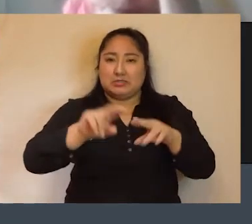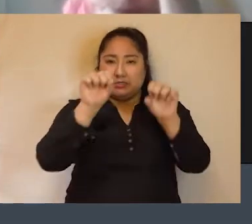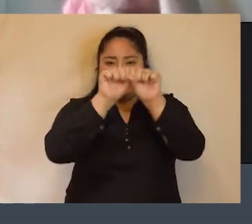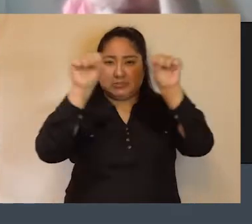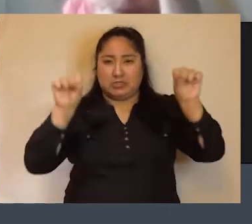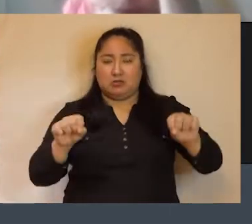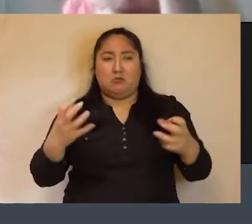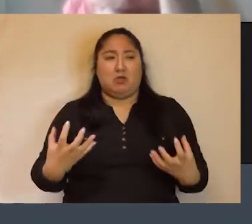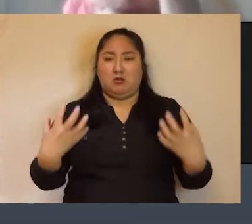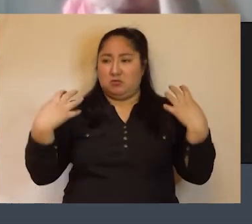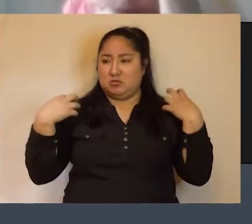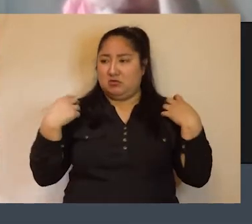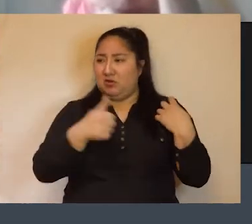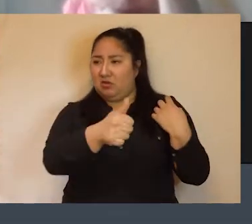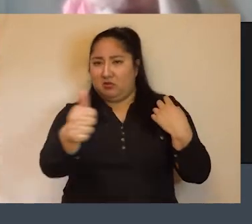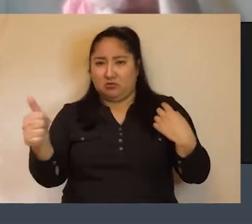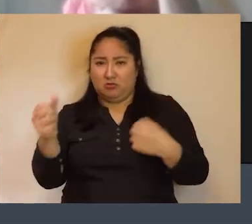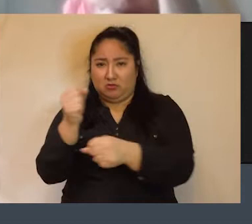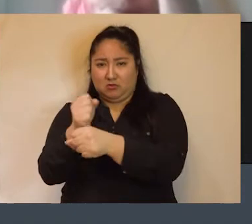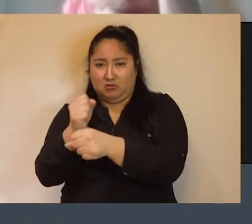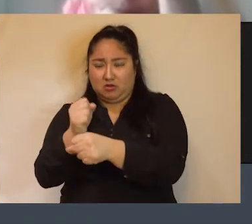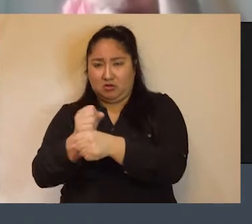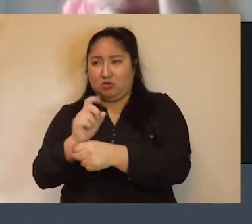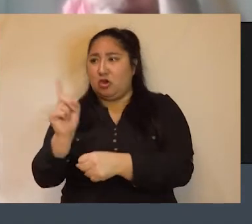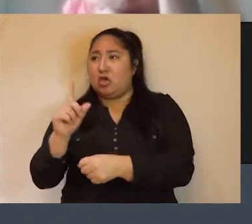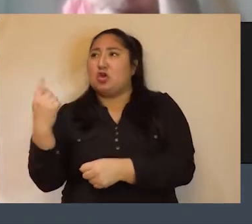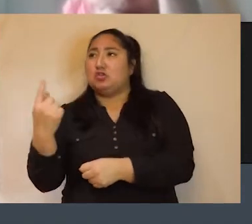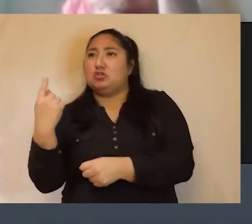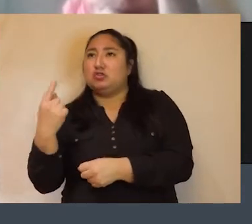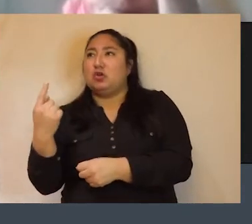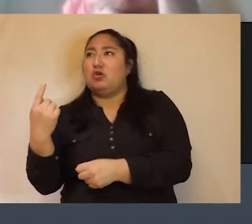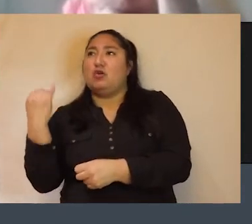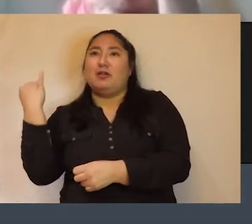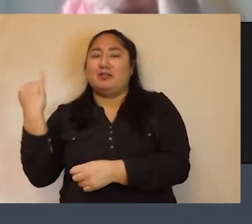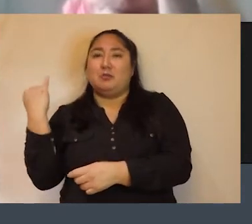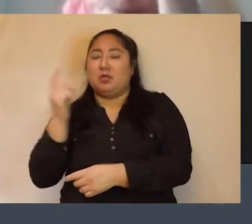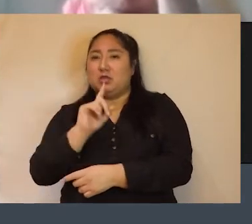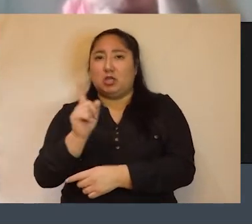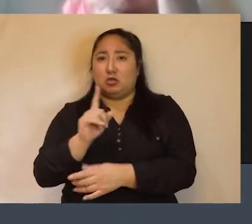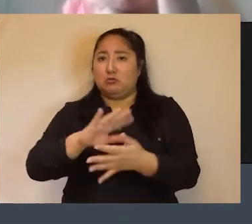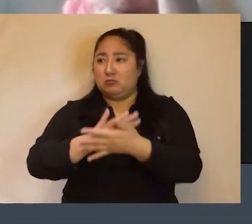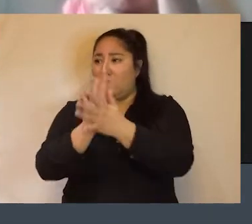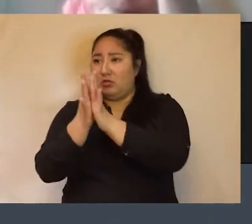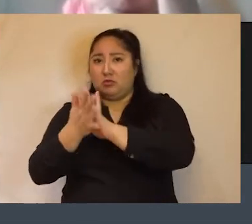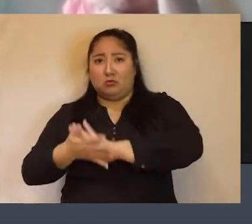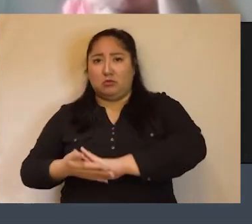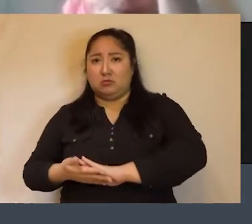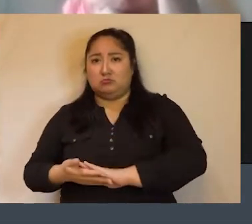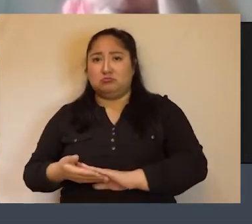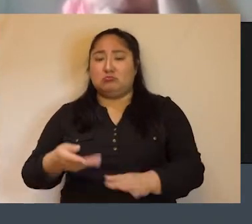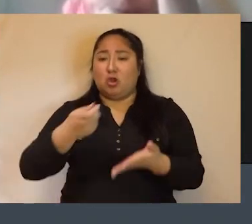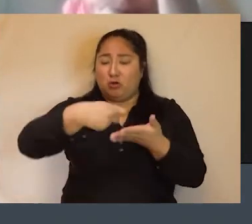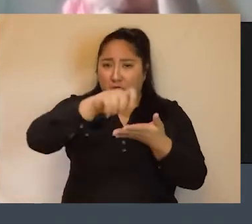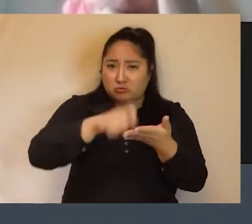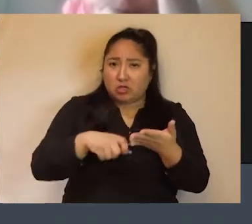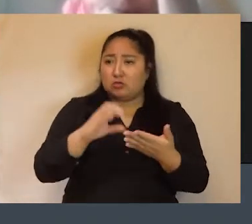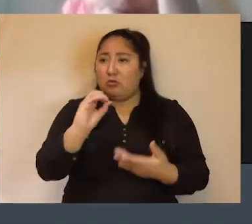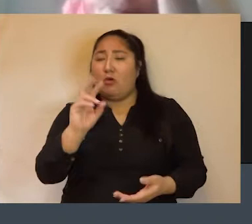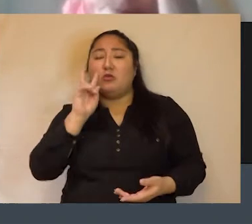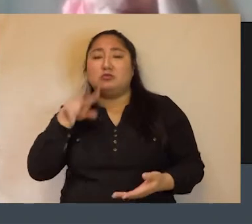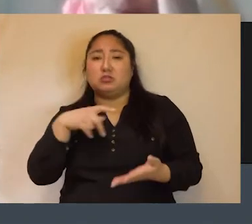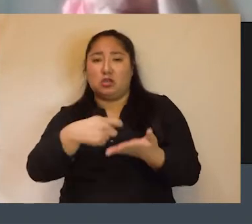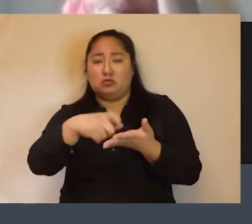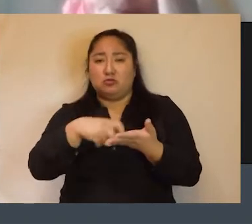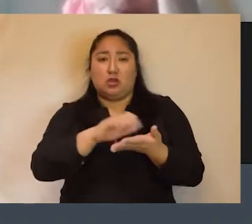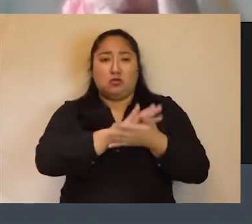tenemos que hacer un sistema que se haga cargo de todos los trabajadores, no solamente de los asalariados, sino que también de los trabajadores independientes.